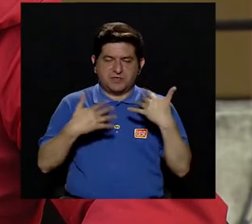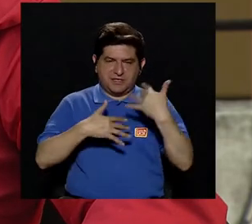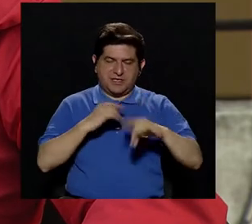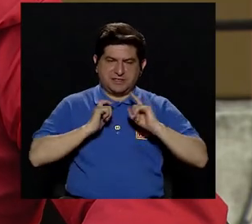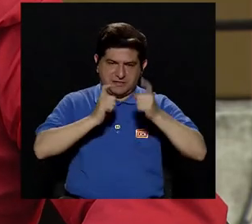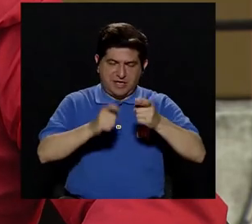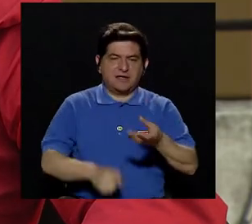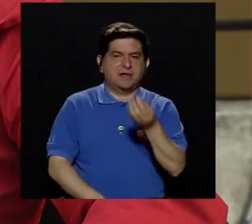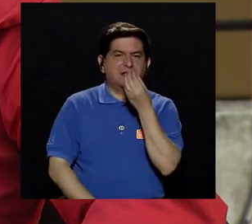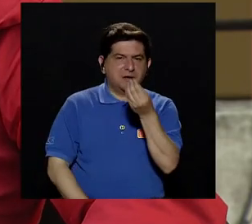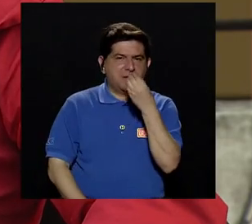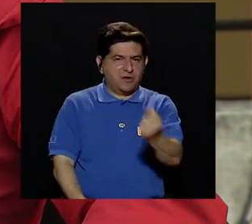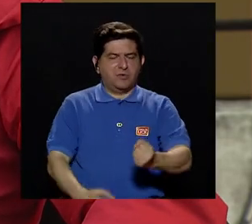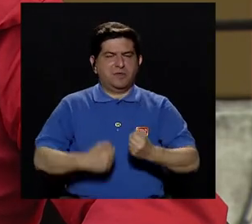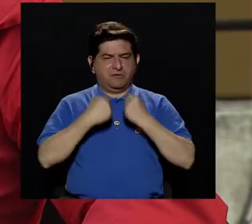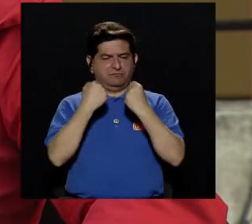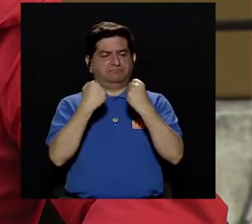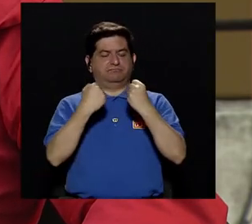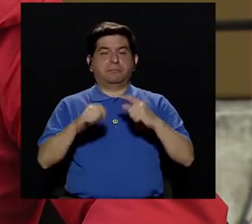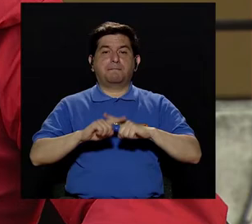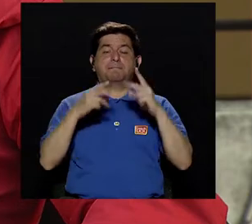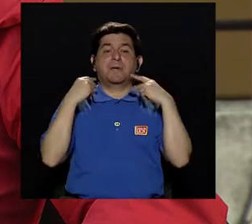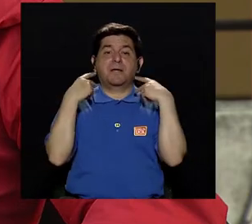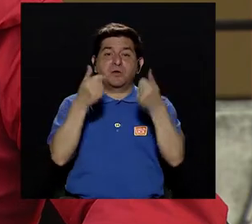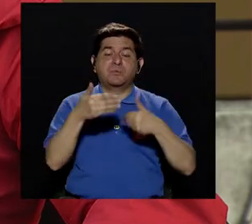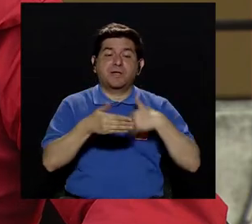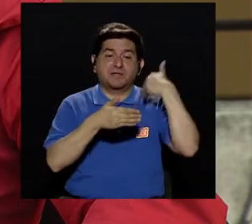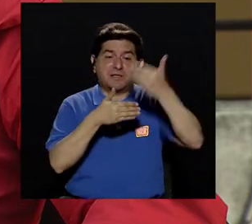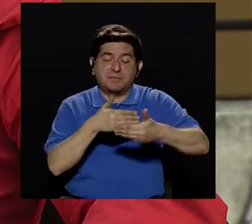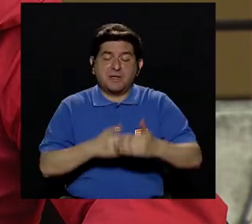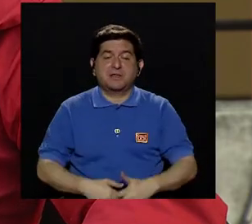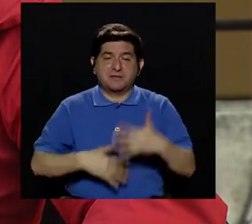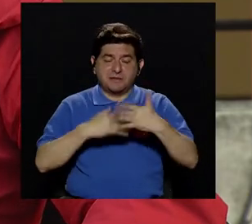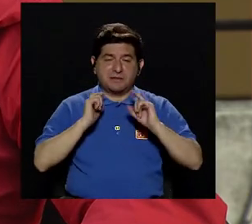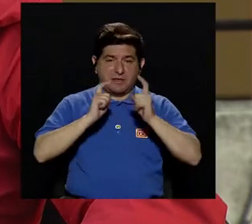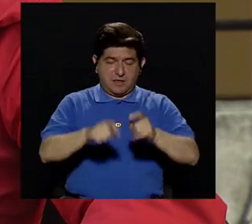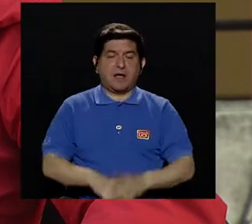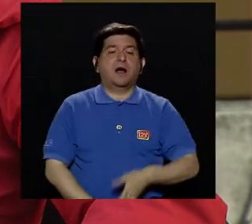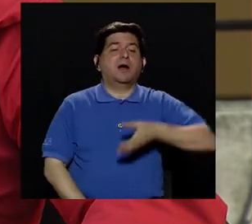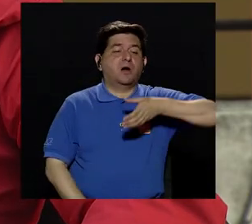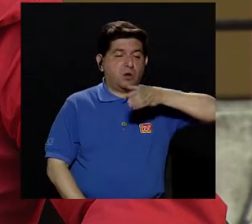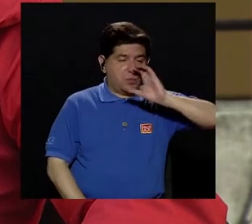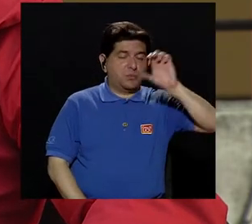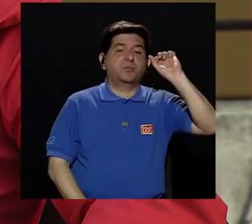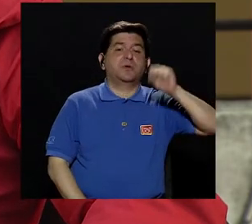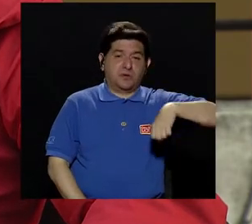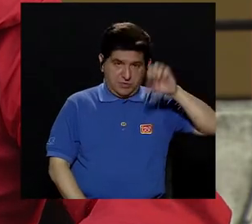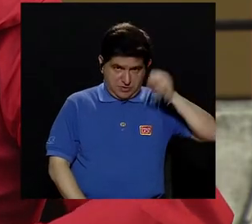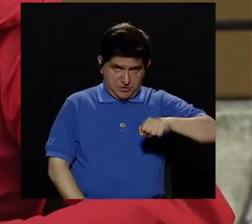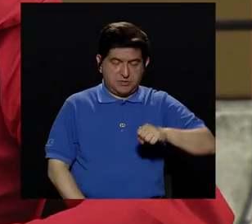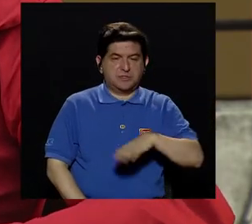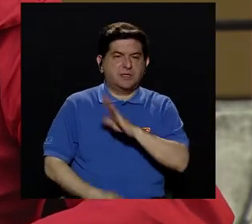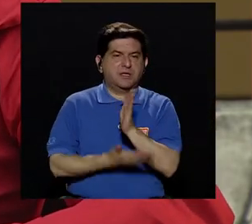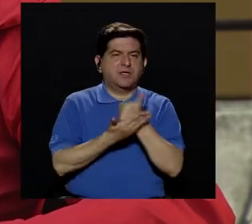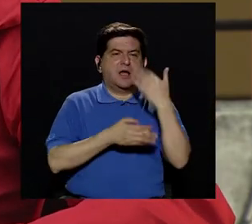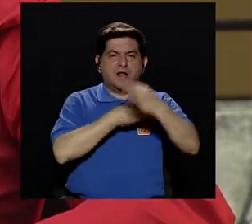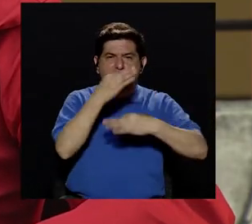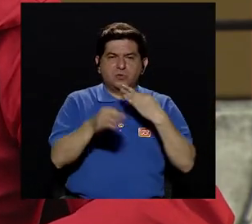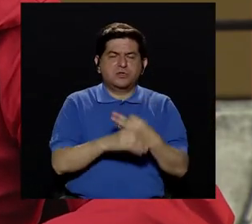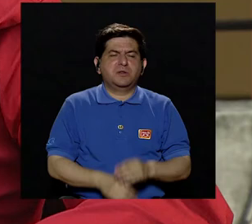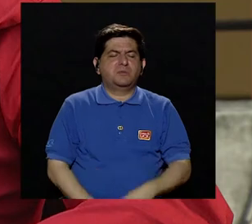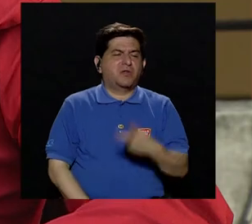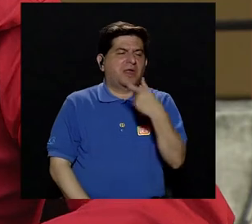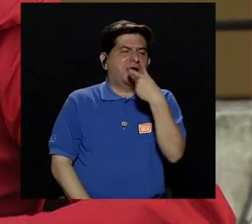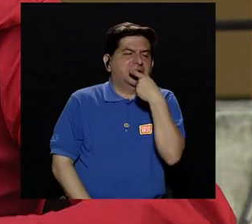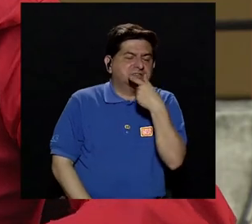poder comer una comida fuerte. Pero inmediatamente después de donar debe ingerir una bebida y por lo menos algún tipo de